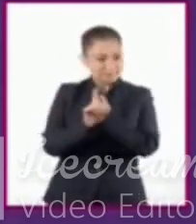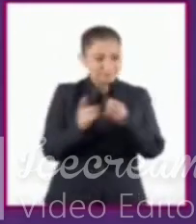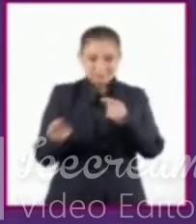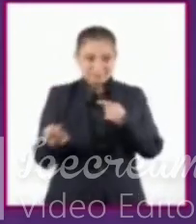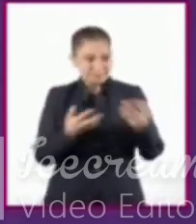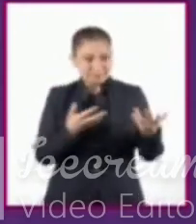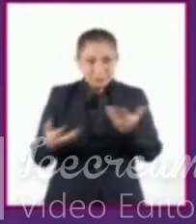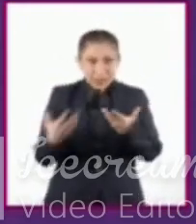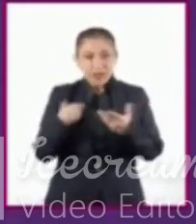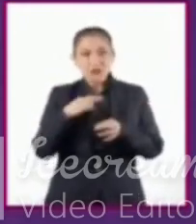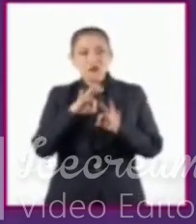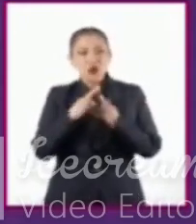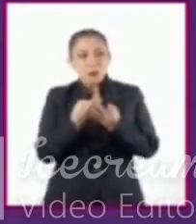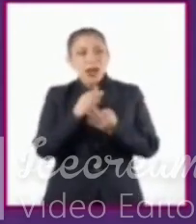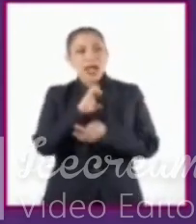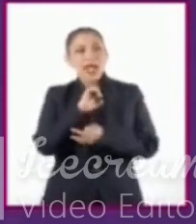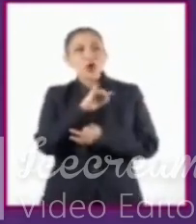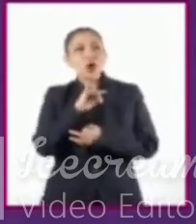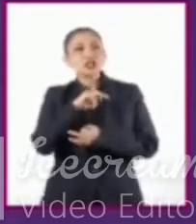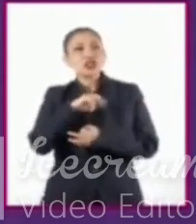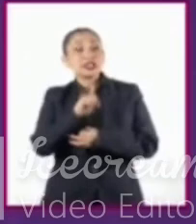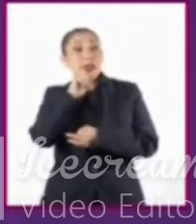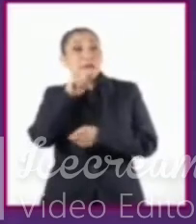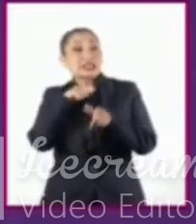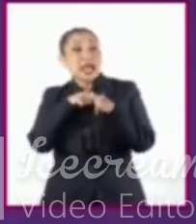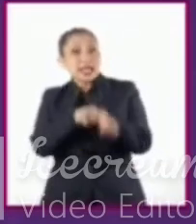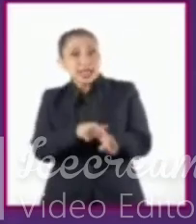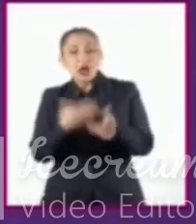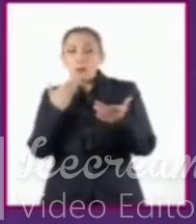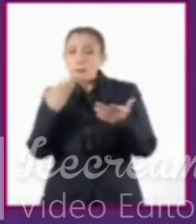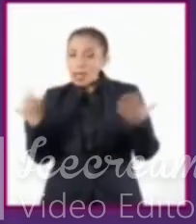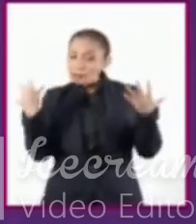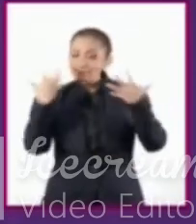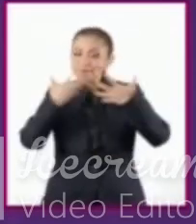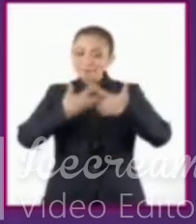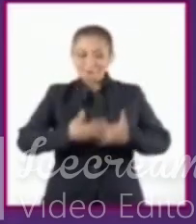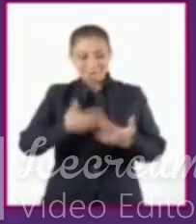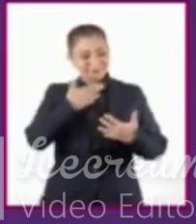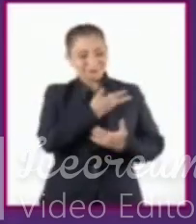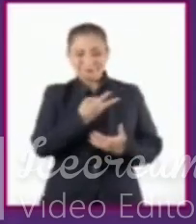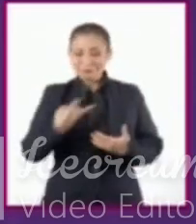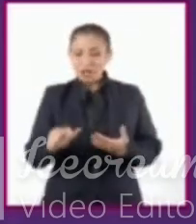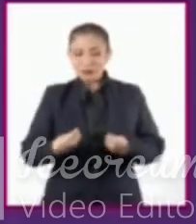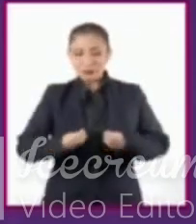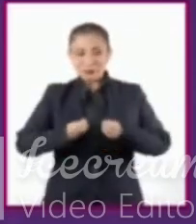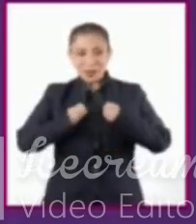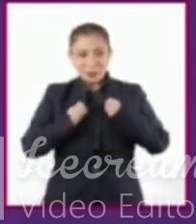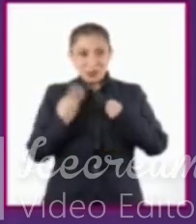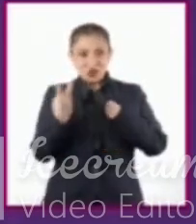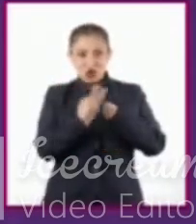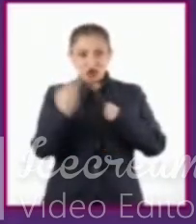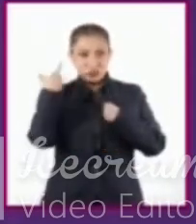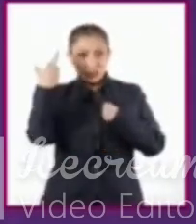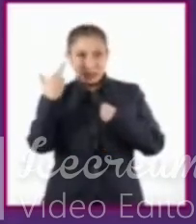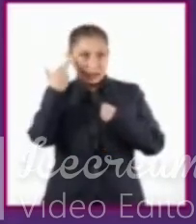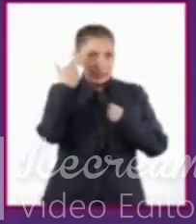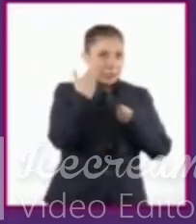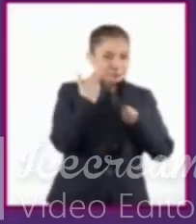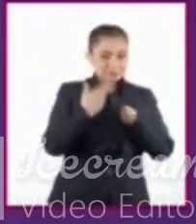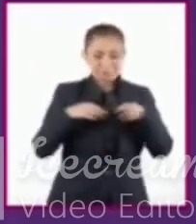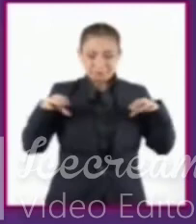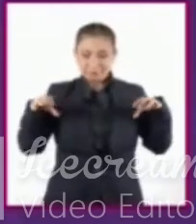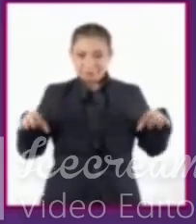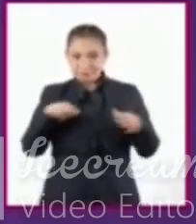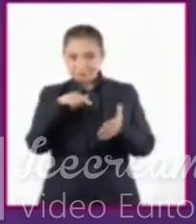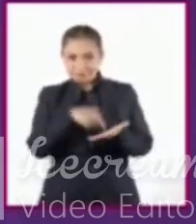tipos y formas de ecuaciones, así como mantener la sana convivencia entre los habitantes de ambos reinos. Por lo que